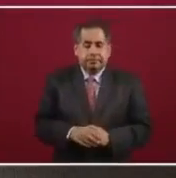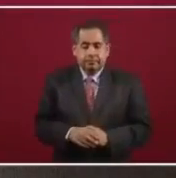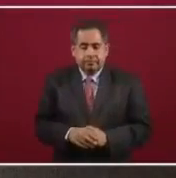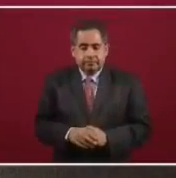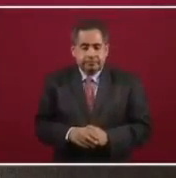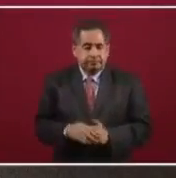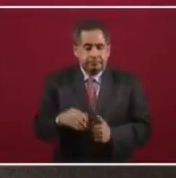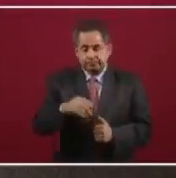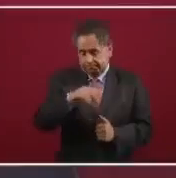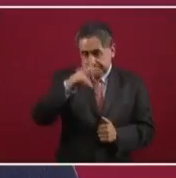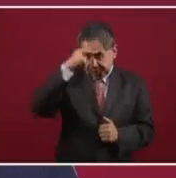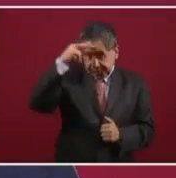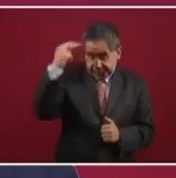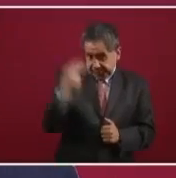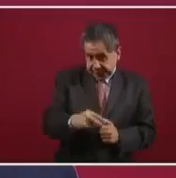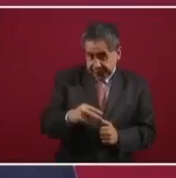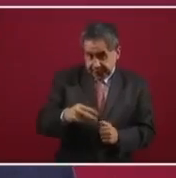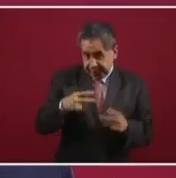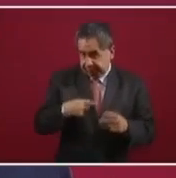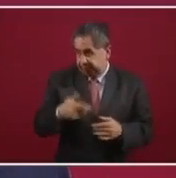los mexicanos,